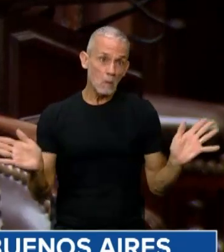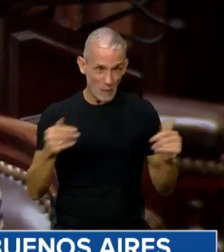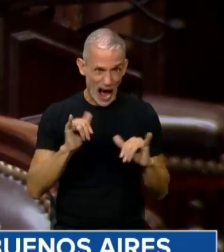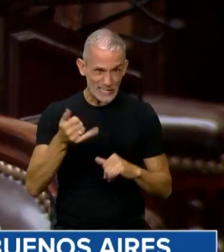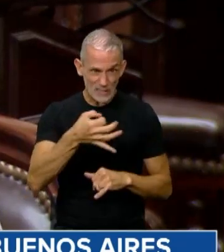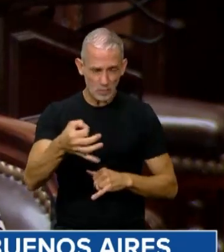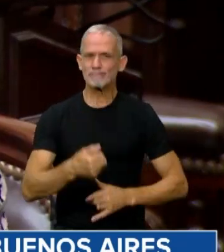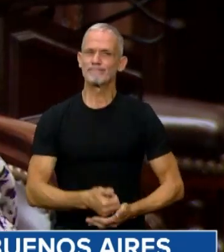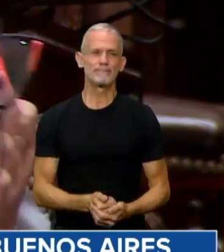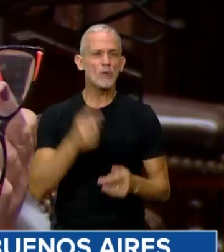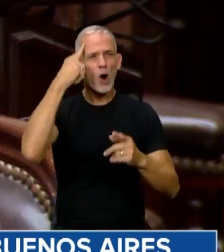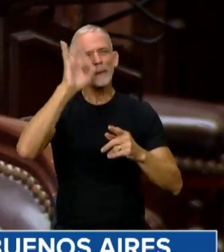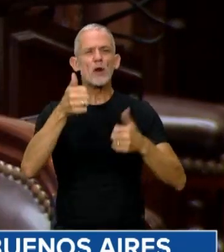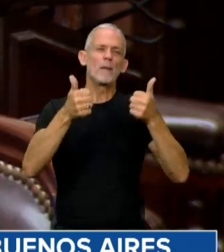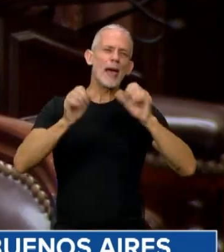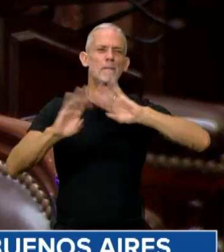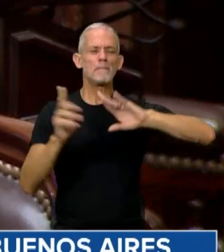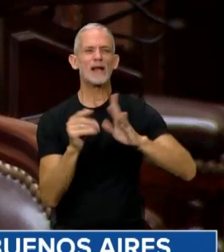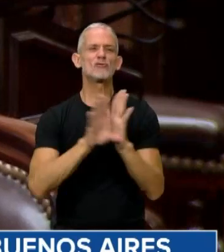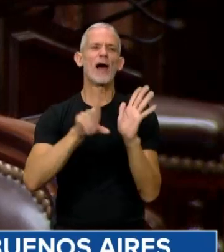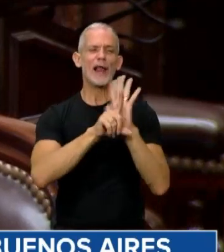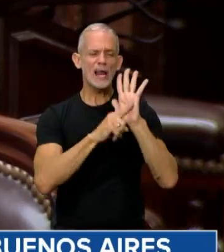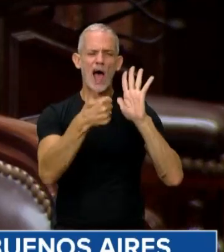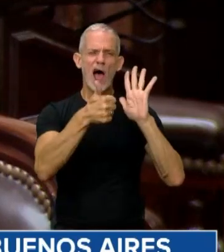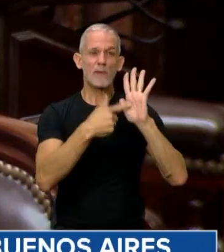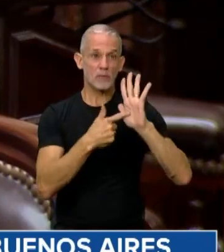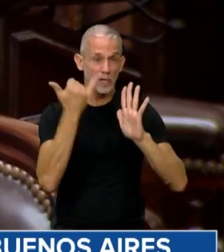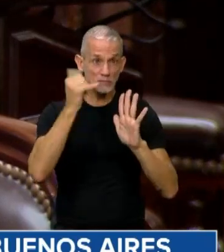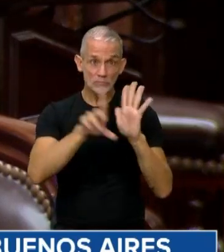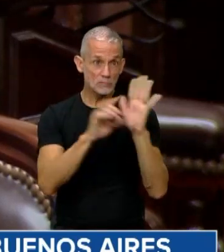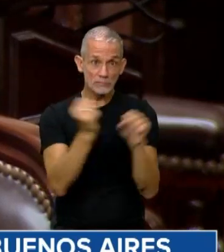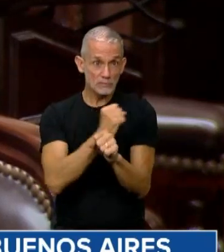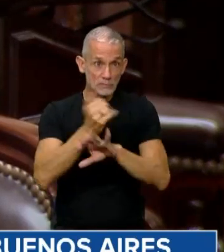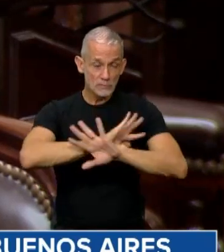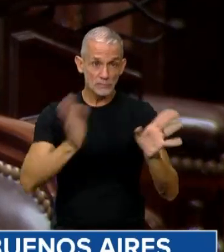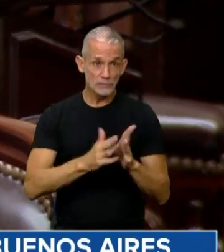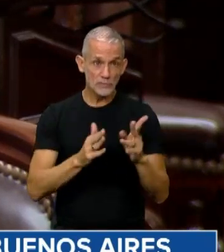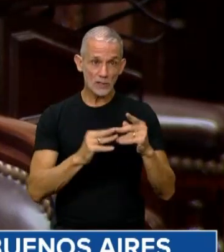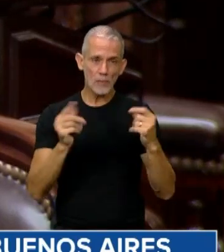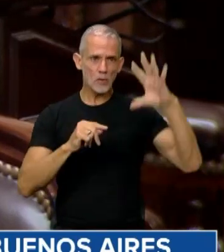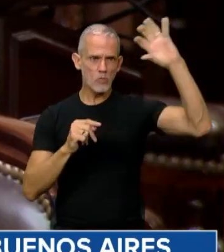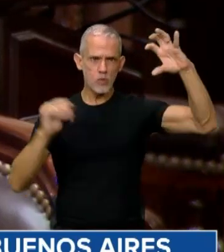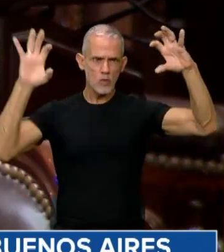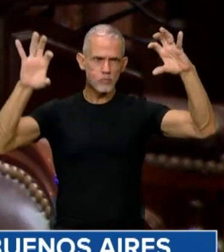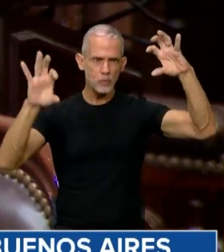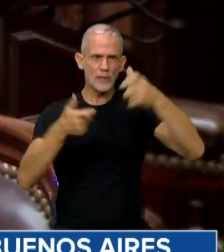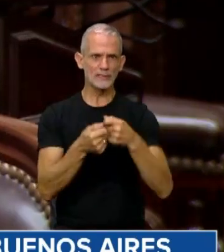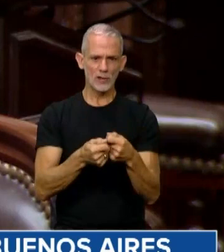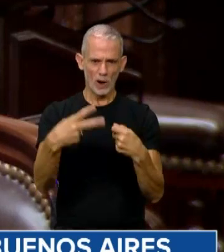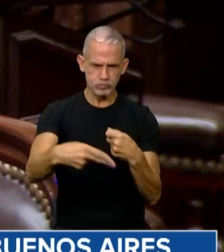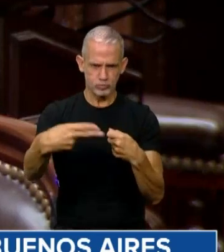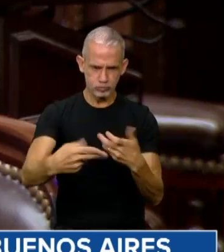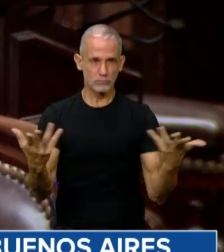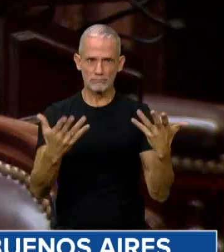tener opiniones buenas o malas sobre lo que la ley dice, pero cuando la ley existe, lo que tiene que hacer el Estado